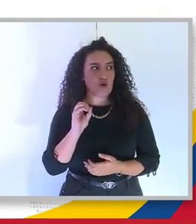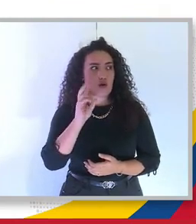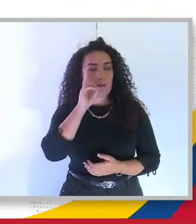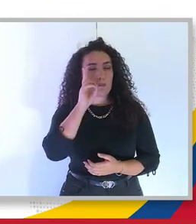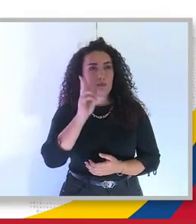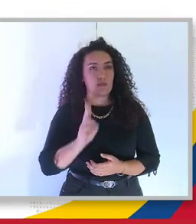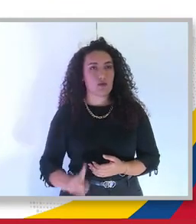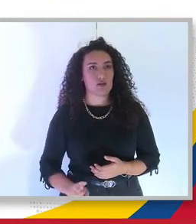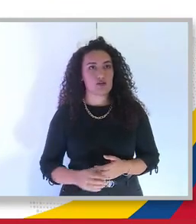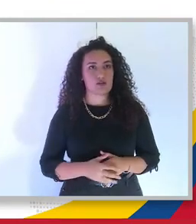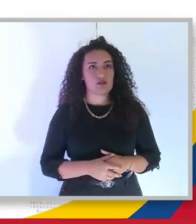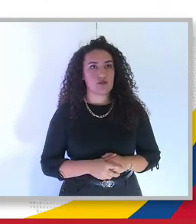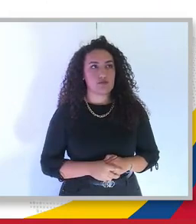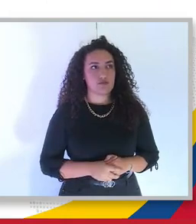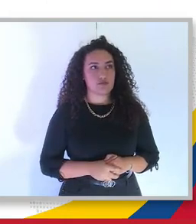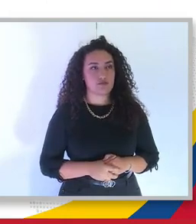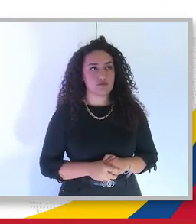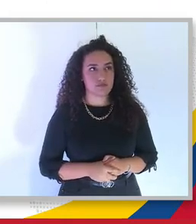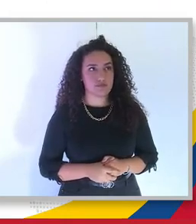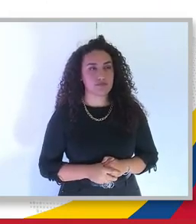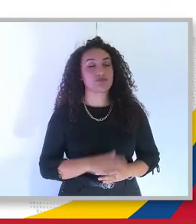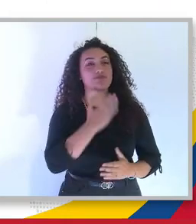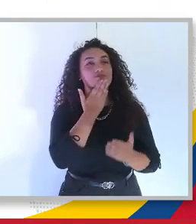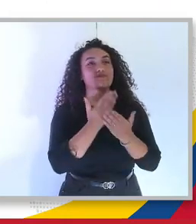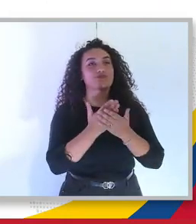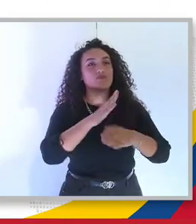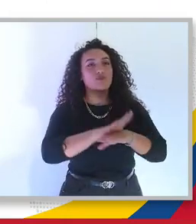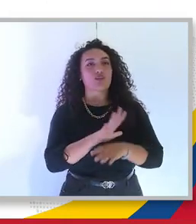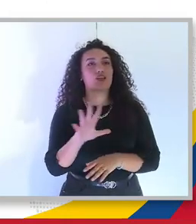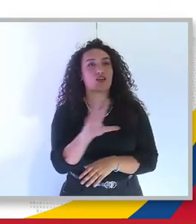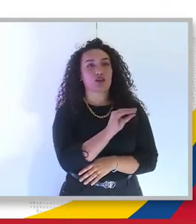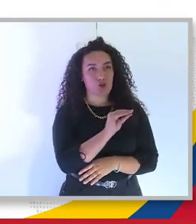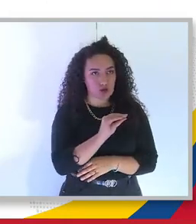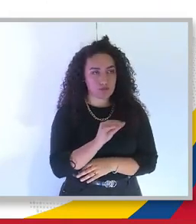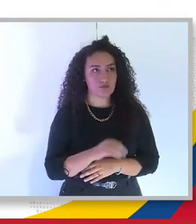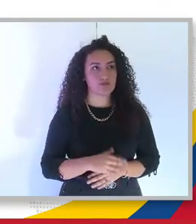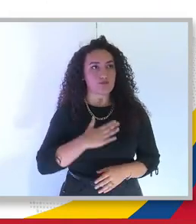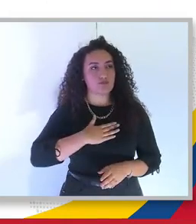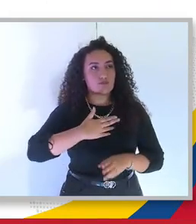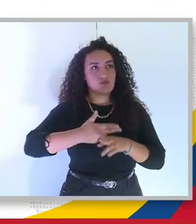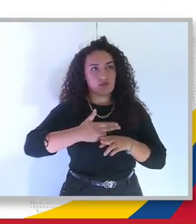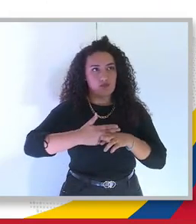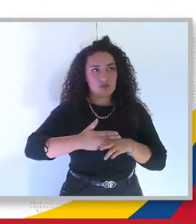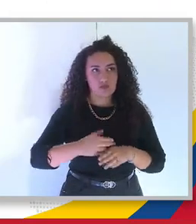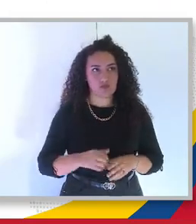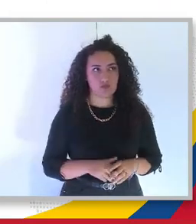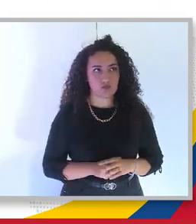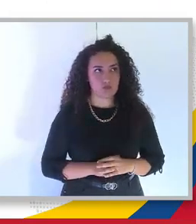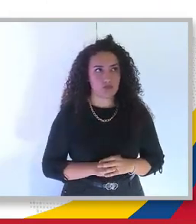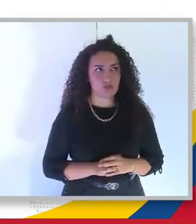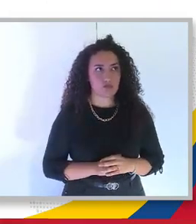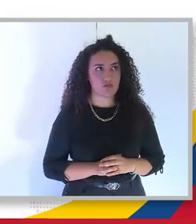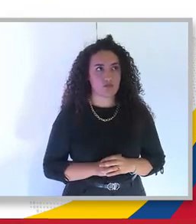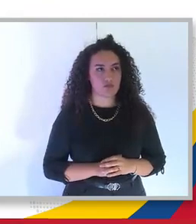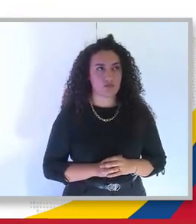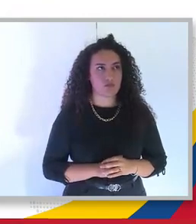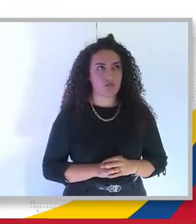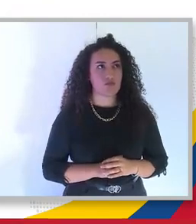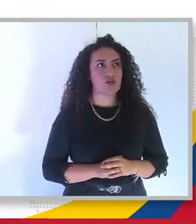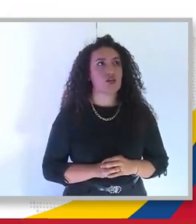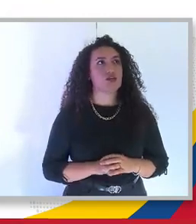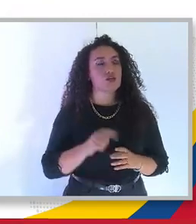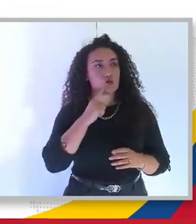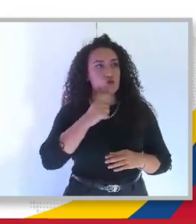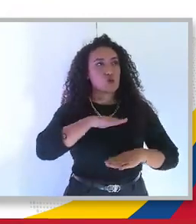Buenas tardes a todas y a todos. En nombre de la Red de Organizaciones